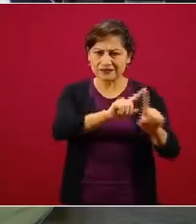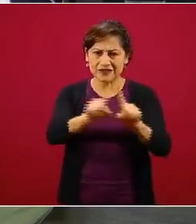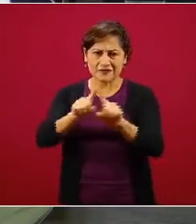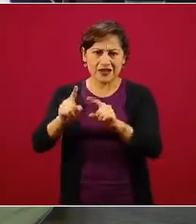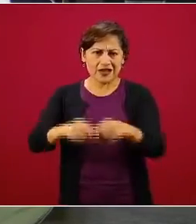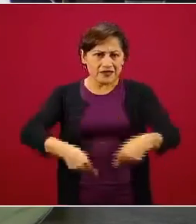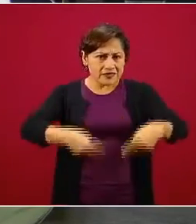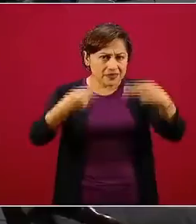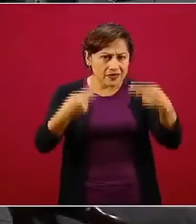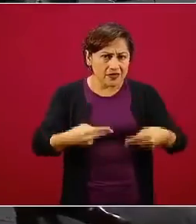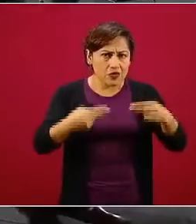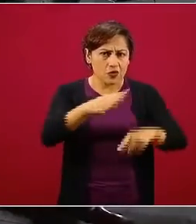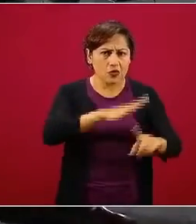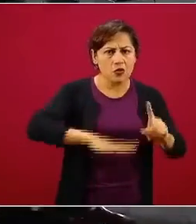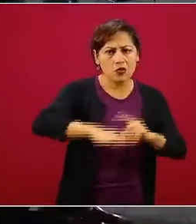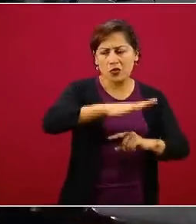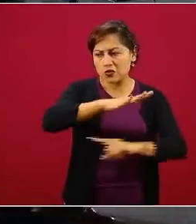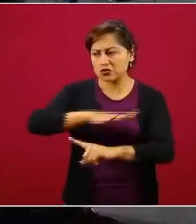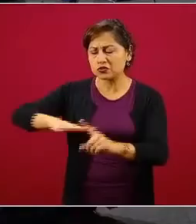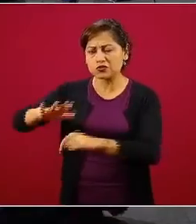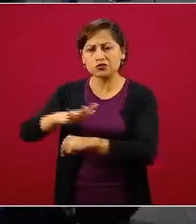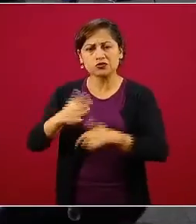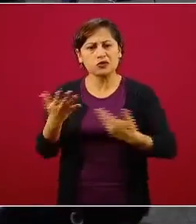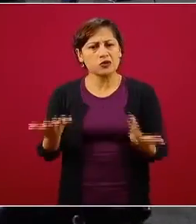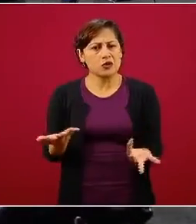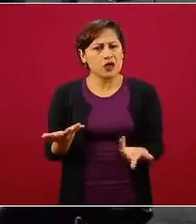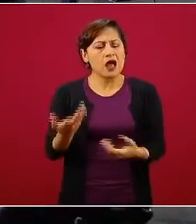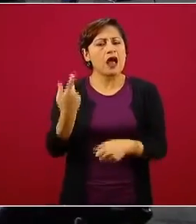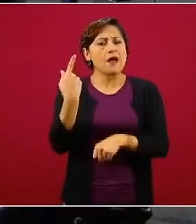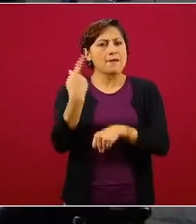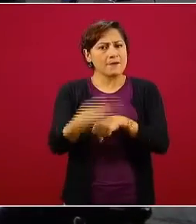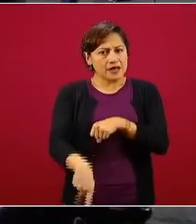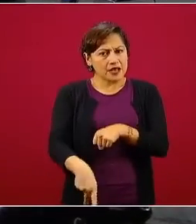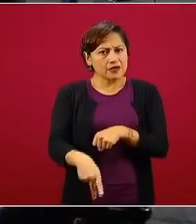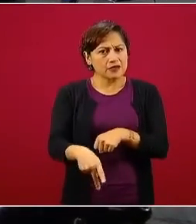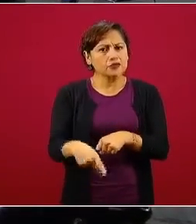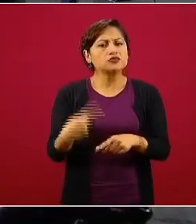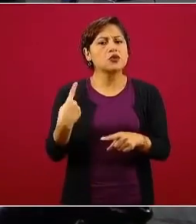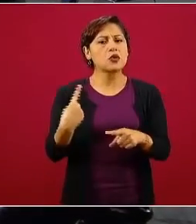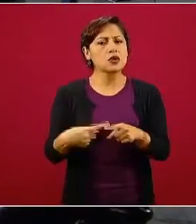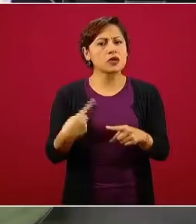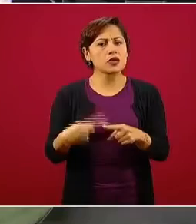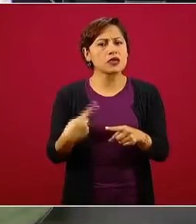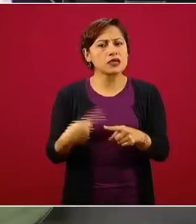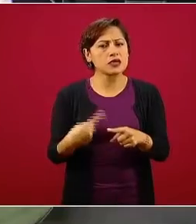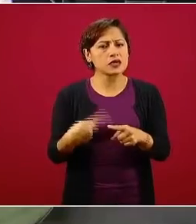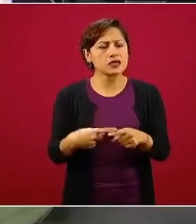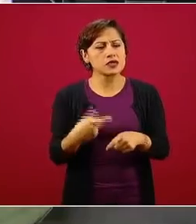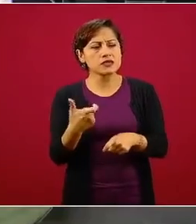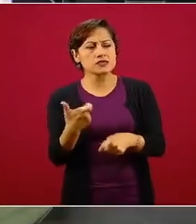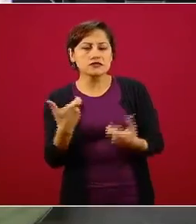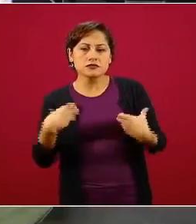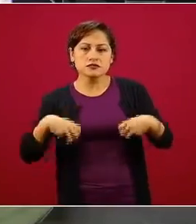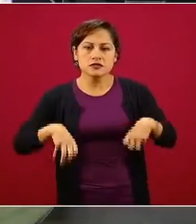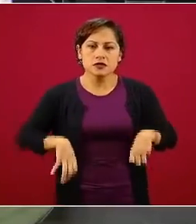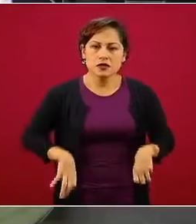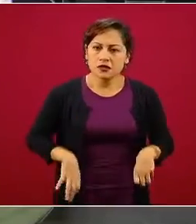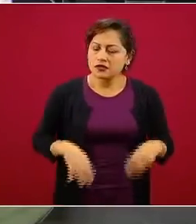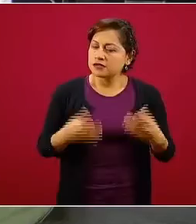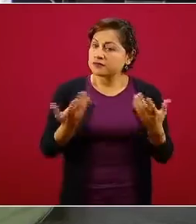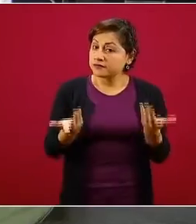las embarcaciones? ¿Cómo se arriesgue por intereses económicos? Entonces, yo no sé si fuese